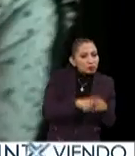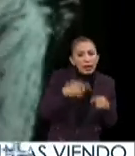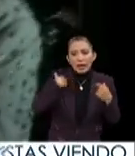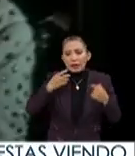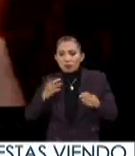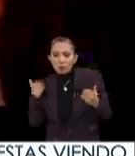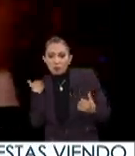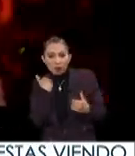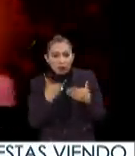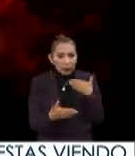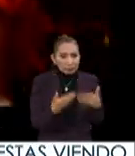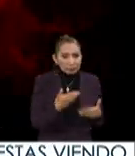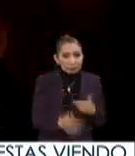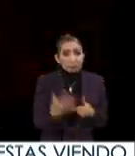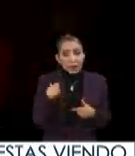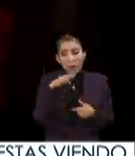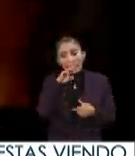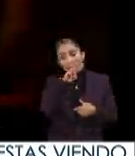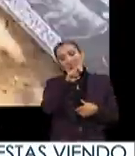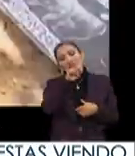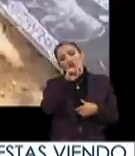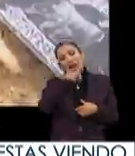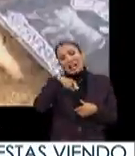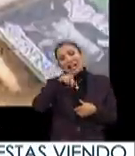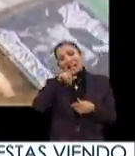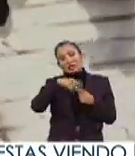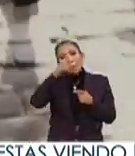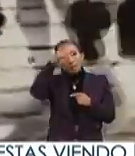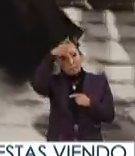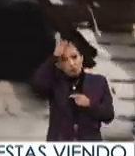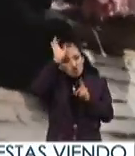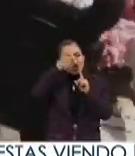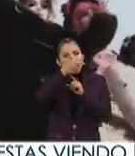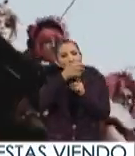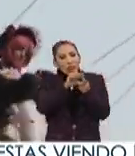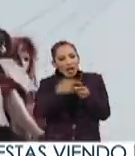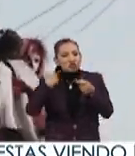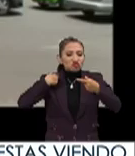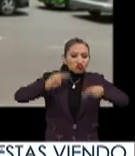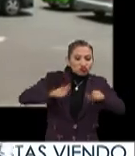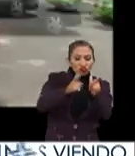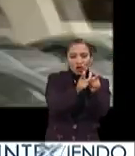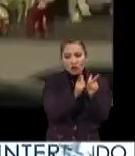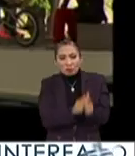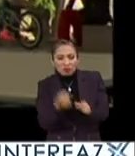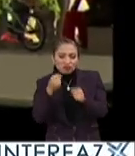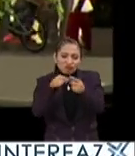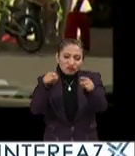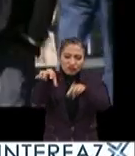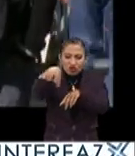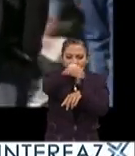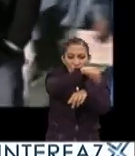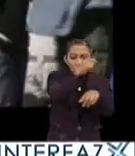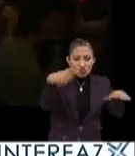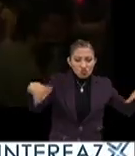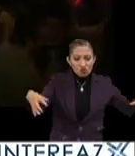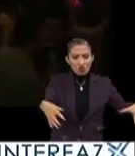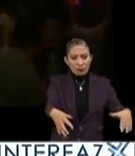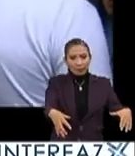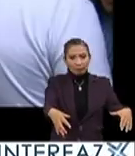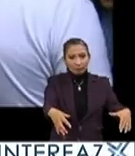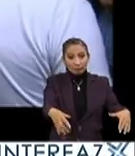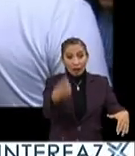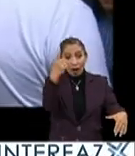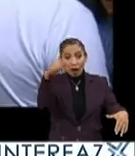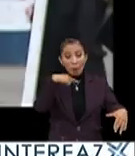y la moda. Los visual kei, punks, góticos, sonideros, entre otros, todos en un solo lugar.